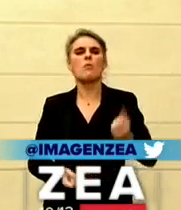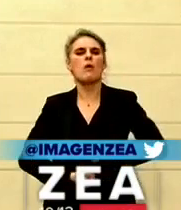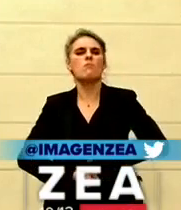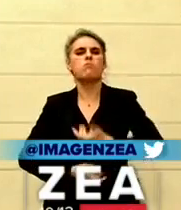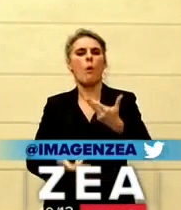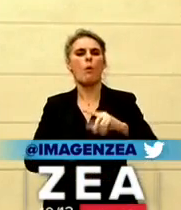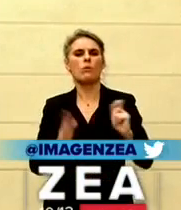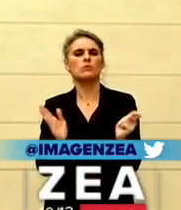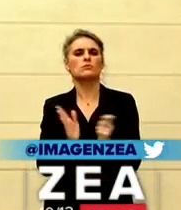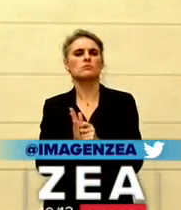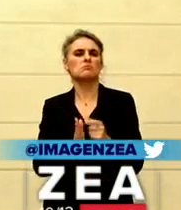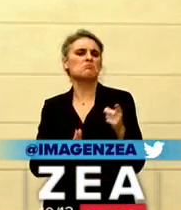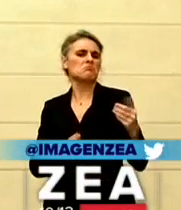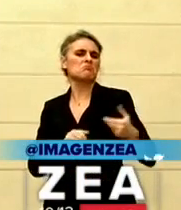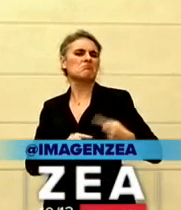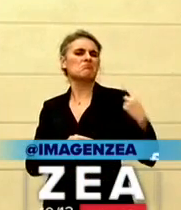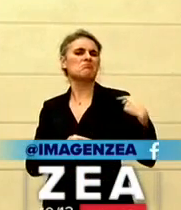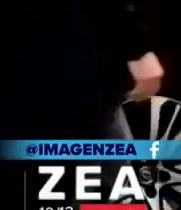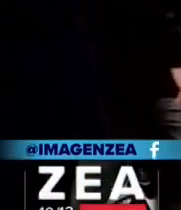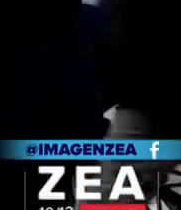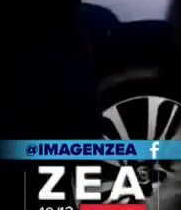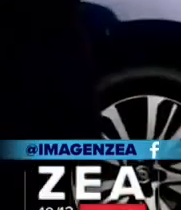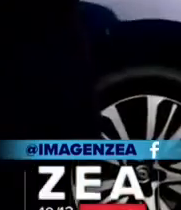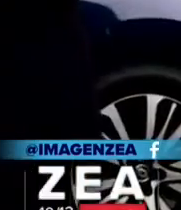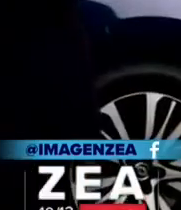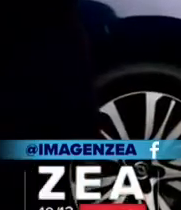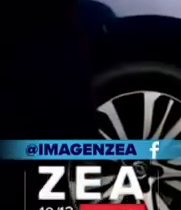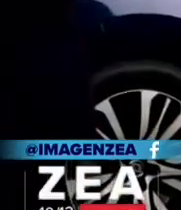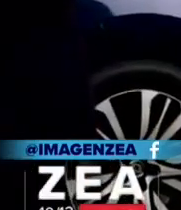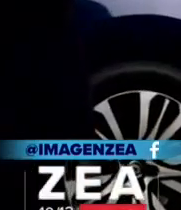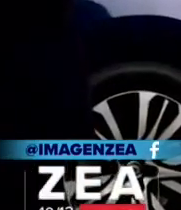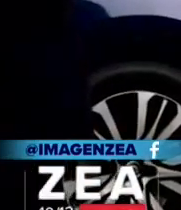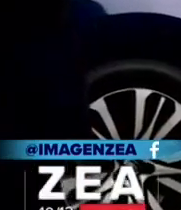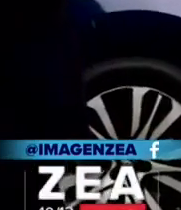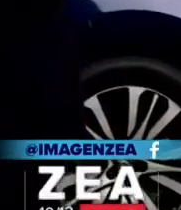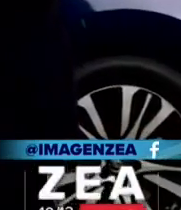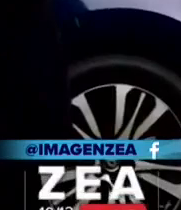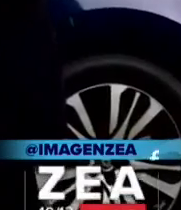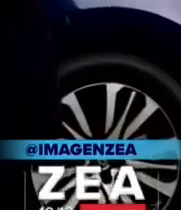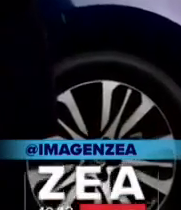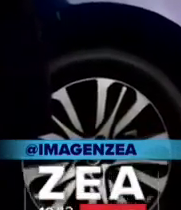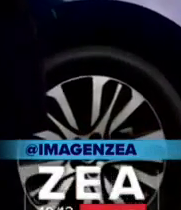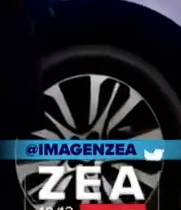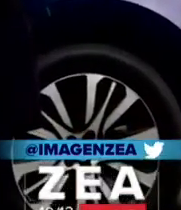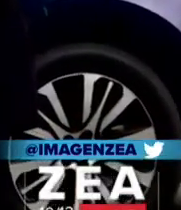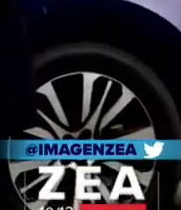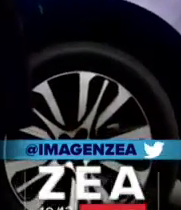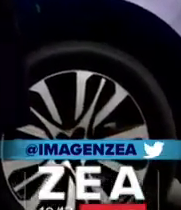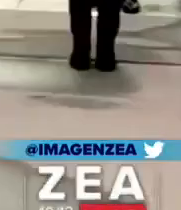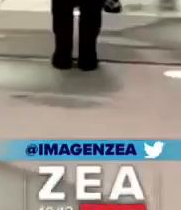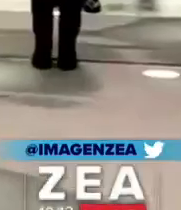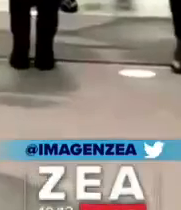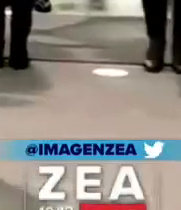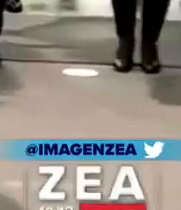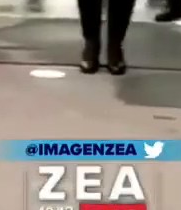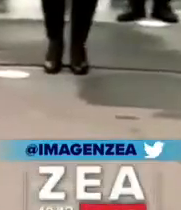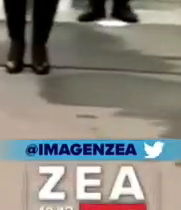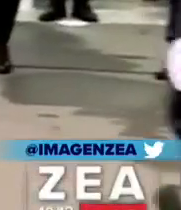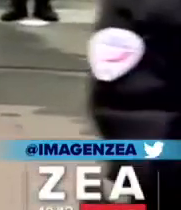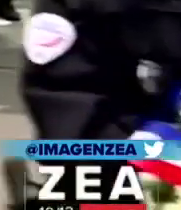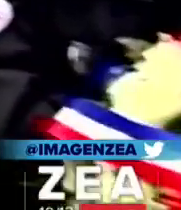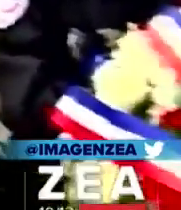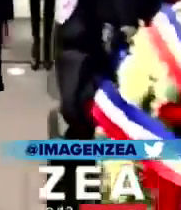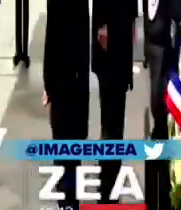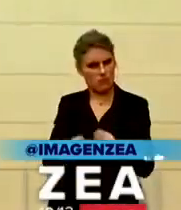También busca responder a la inquietud de los franceses frente a la amenaza yihadista y a una reciente ola de atentados.